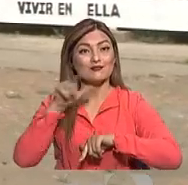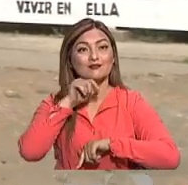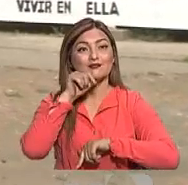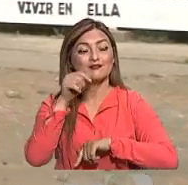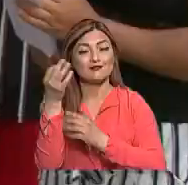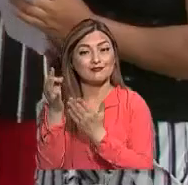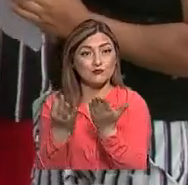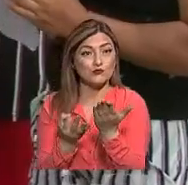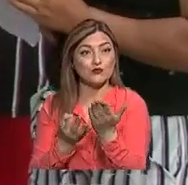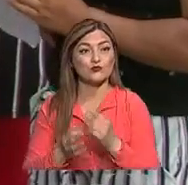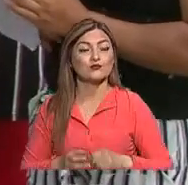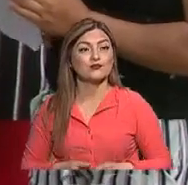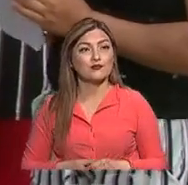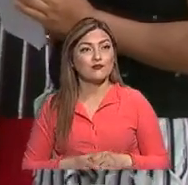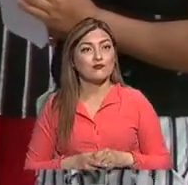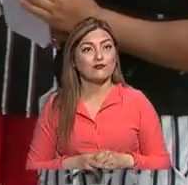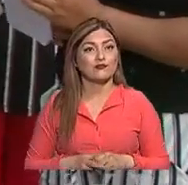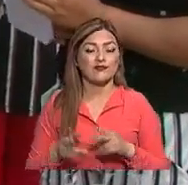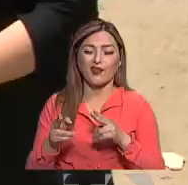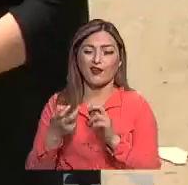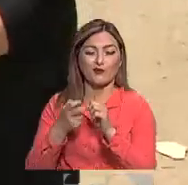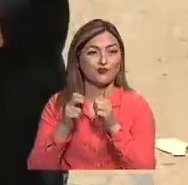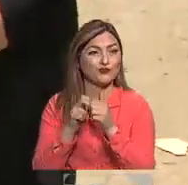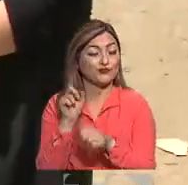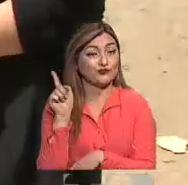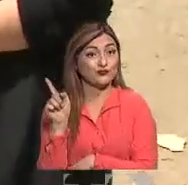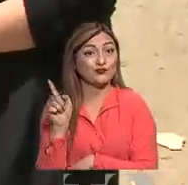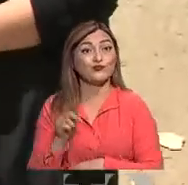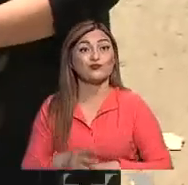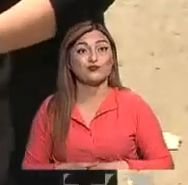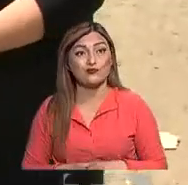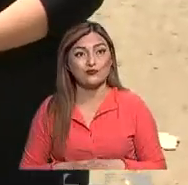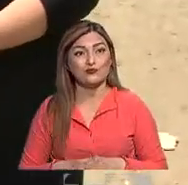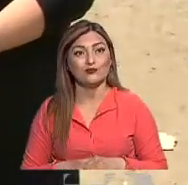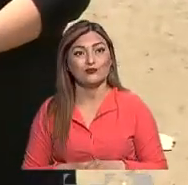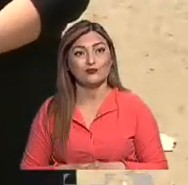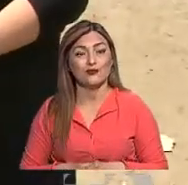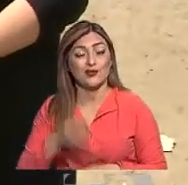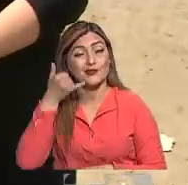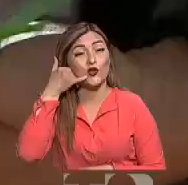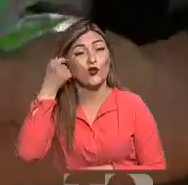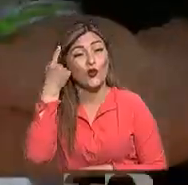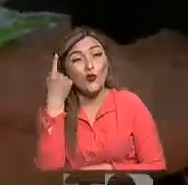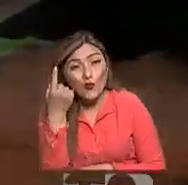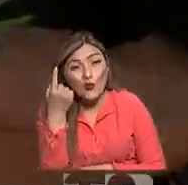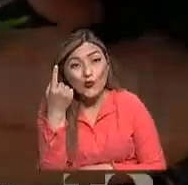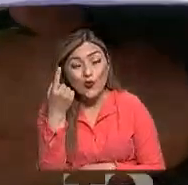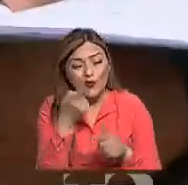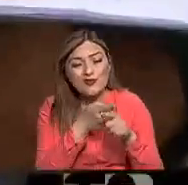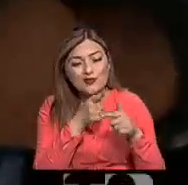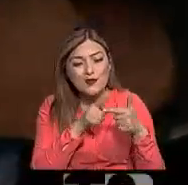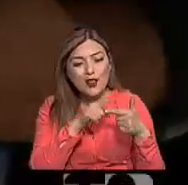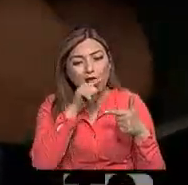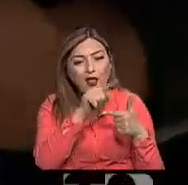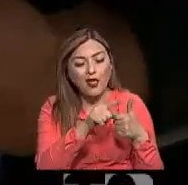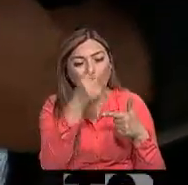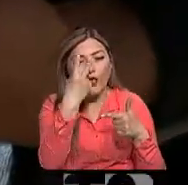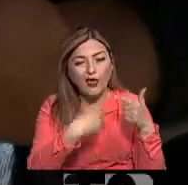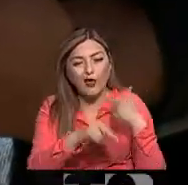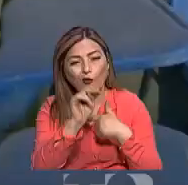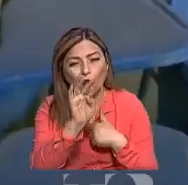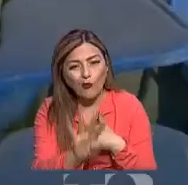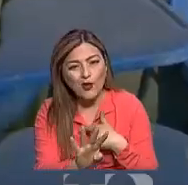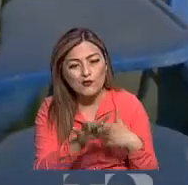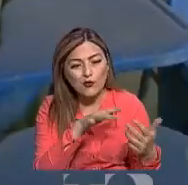de presupuesto la misma historia la vida y glenda quien con un solo celular tiene que dividirse entre sus cuatro hijos para que puedan